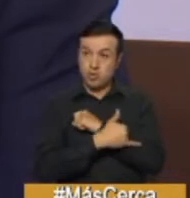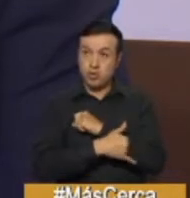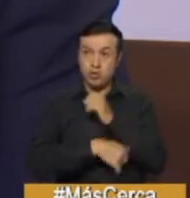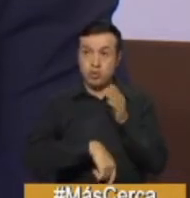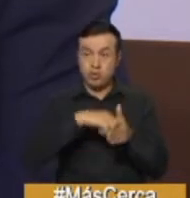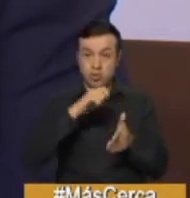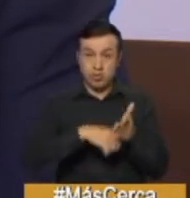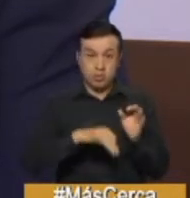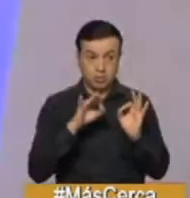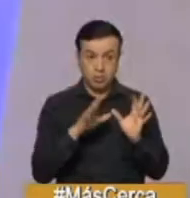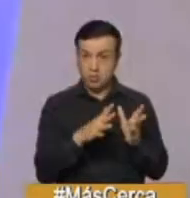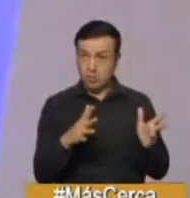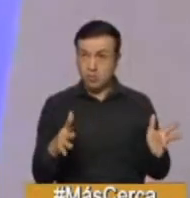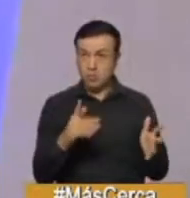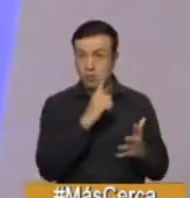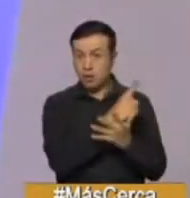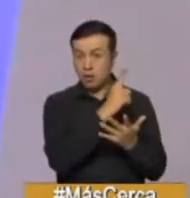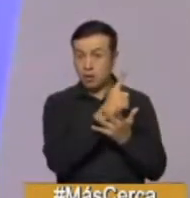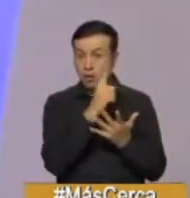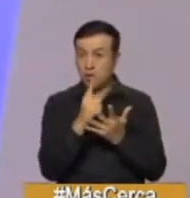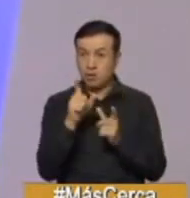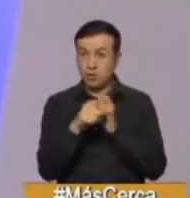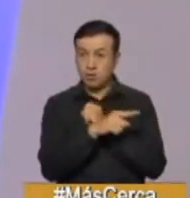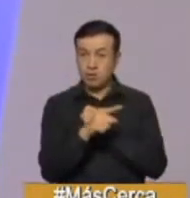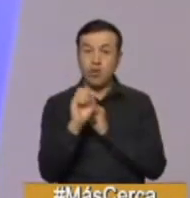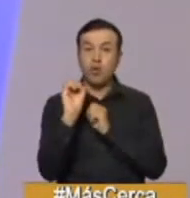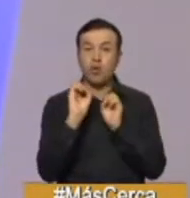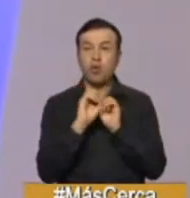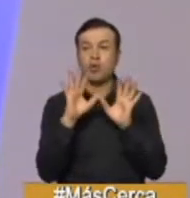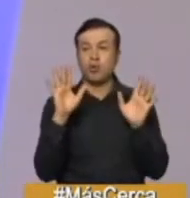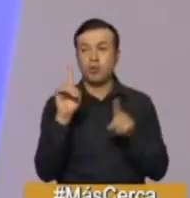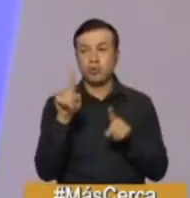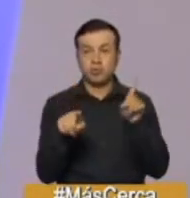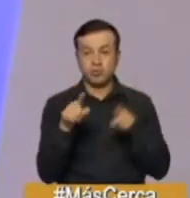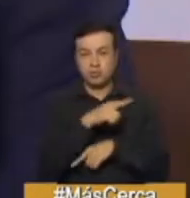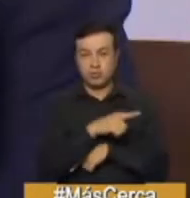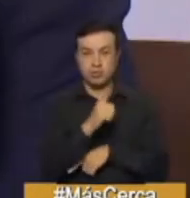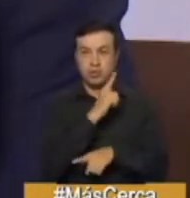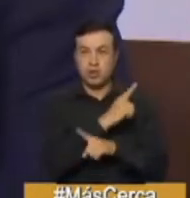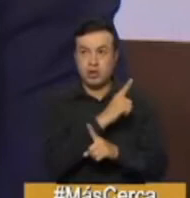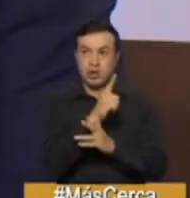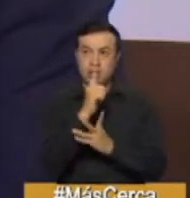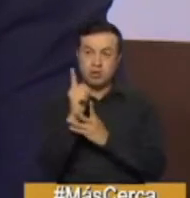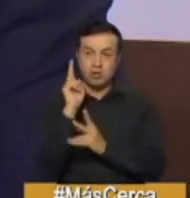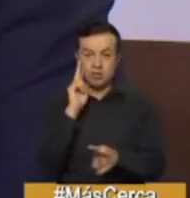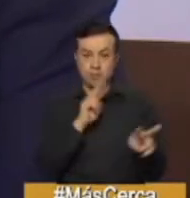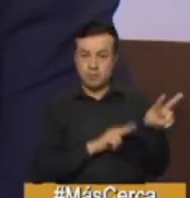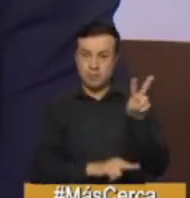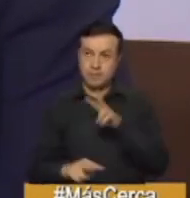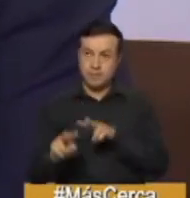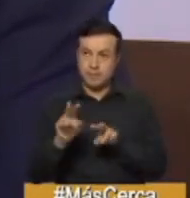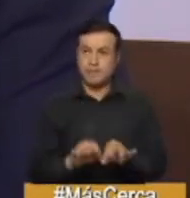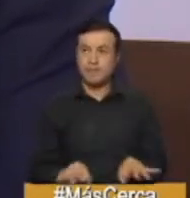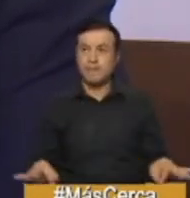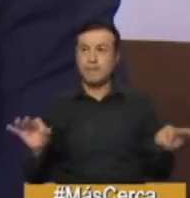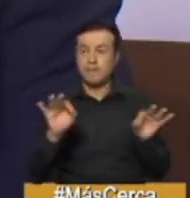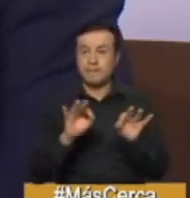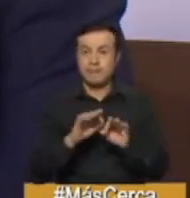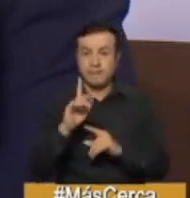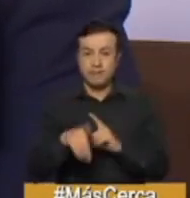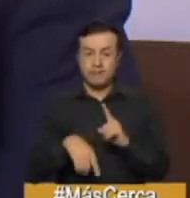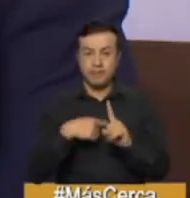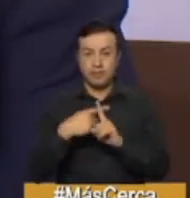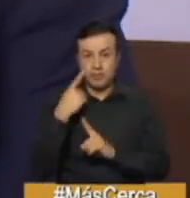condición regular es por cada persona extranjera webs en general si es que yo tengo varias bueno por cada inspección se puede hacerla el tema es importante tomar también